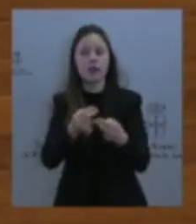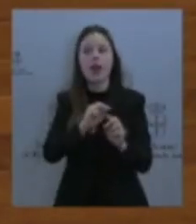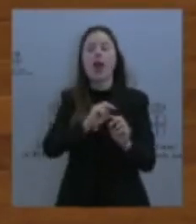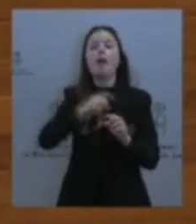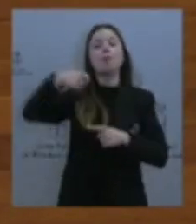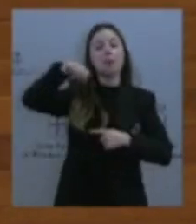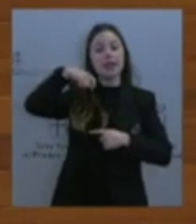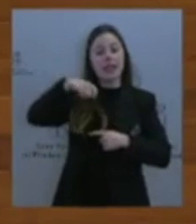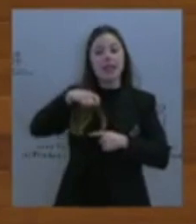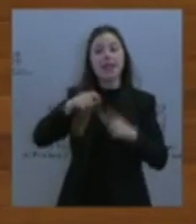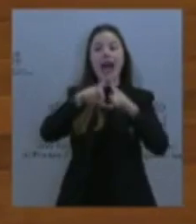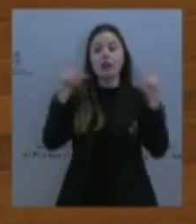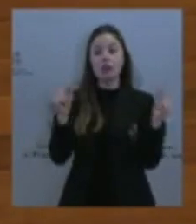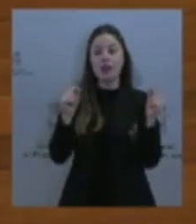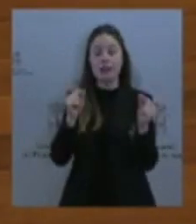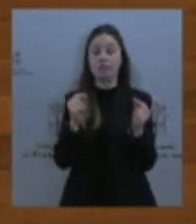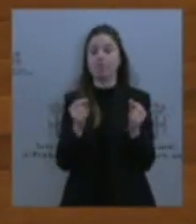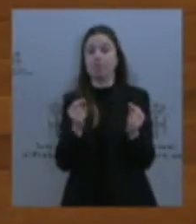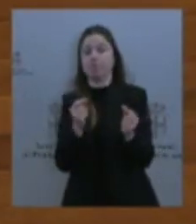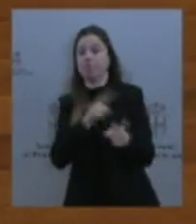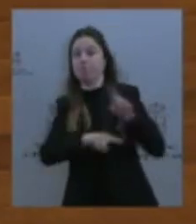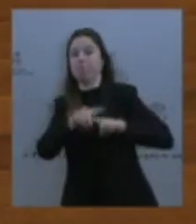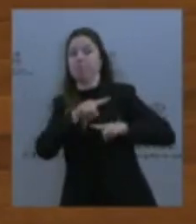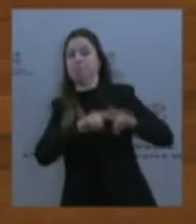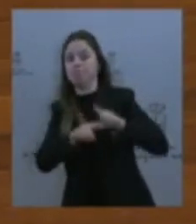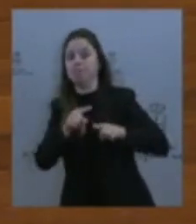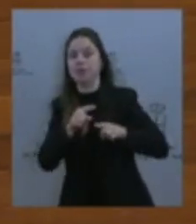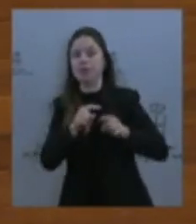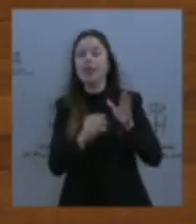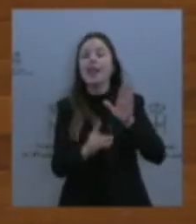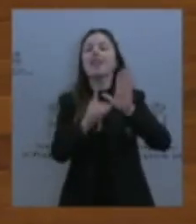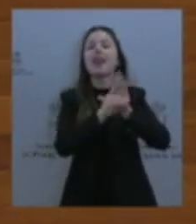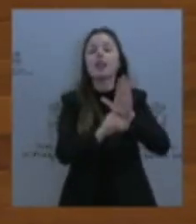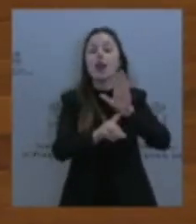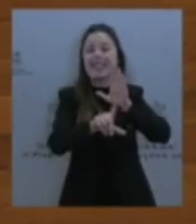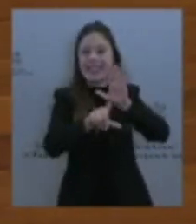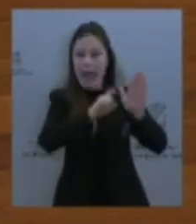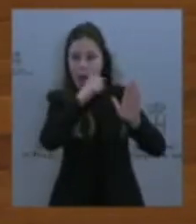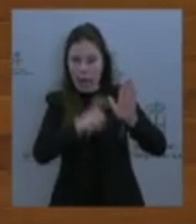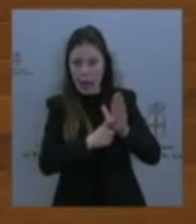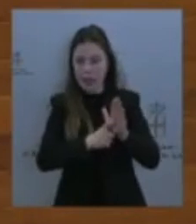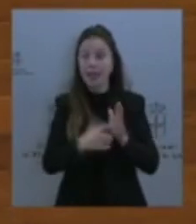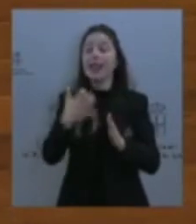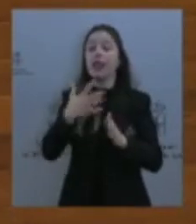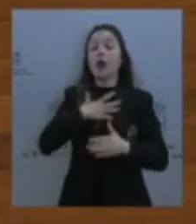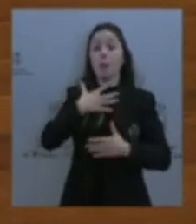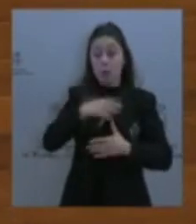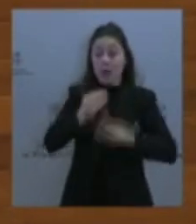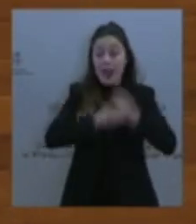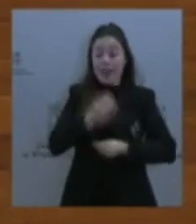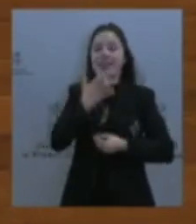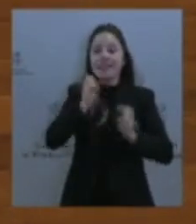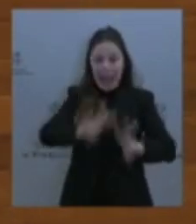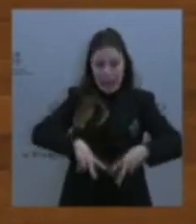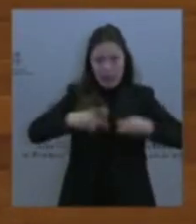poder disponer del decreto ley, cosa que podría facelo si entamara una reforma del Estatuto de Autonomía en vez de